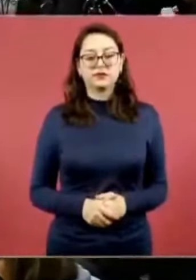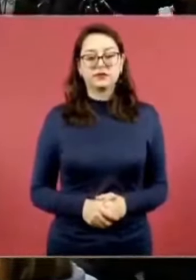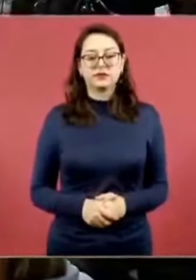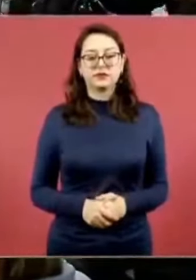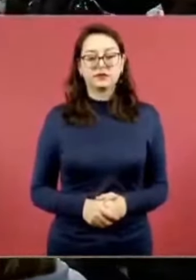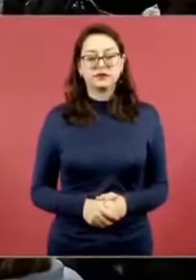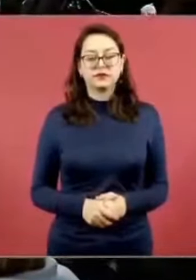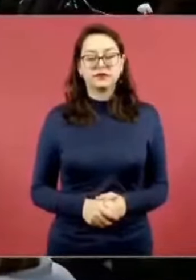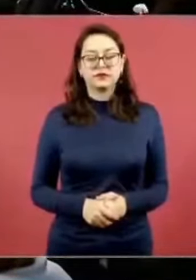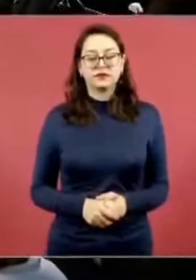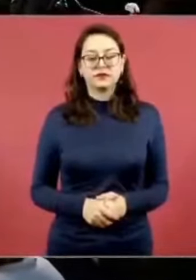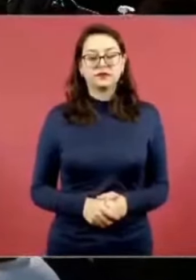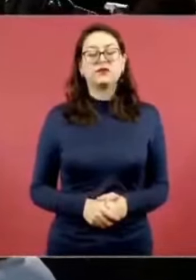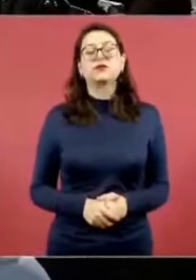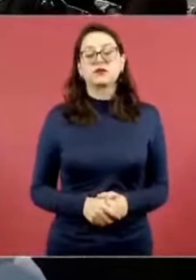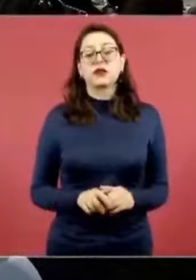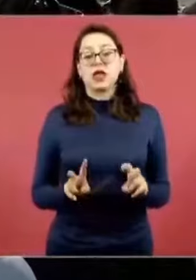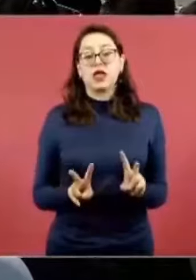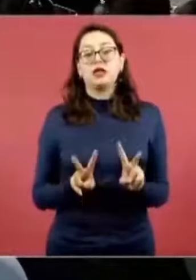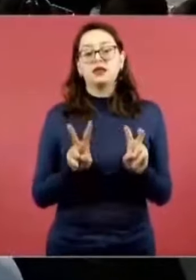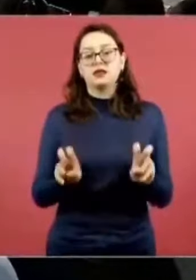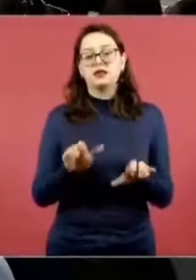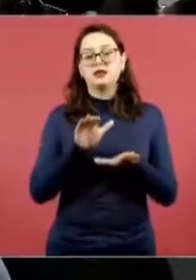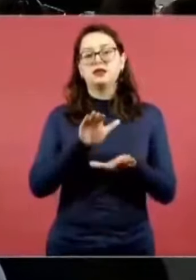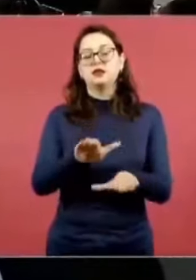básicamente es el tema migratorio.